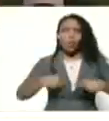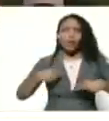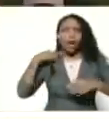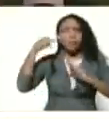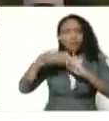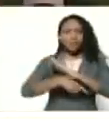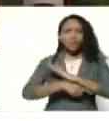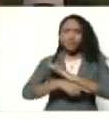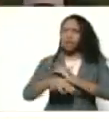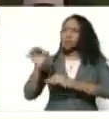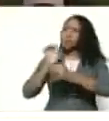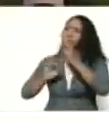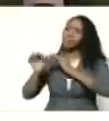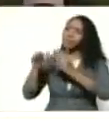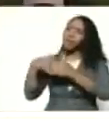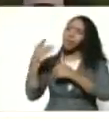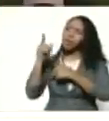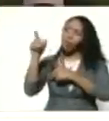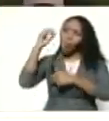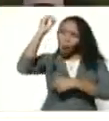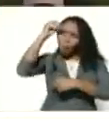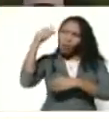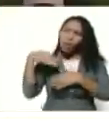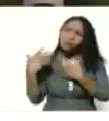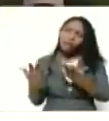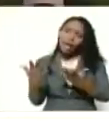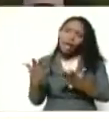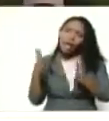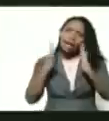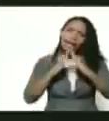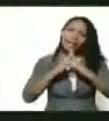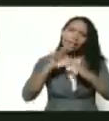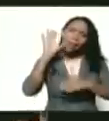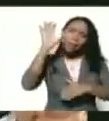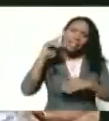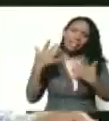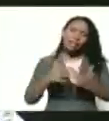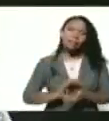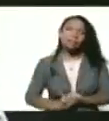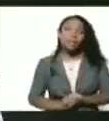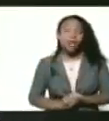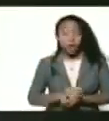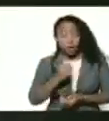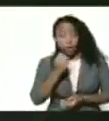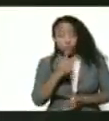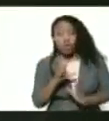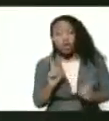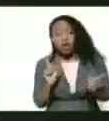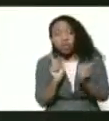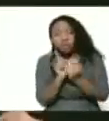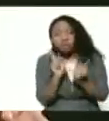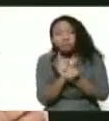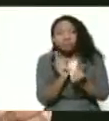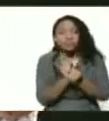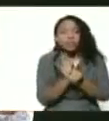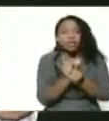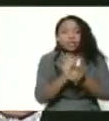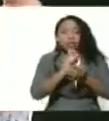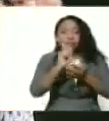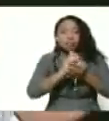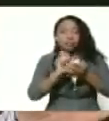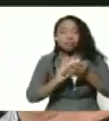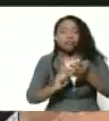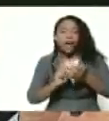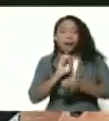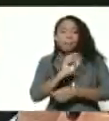Ernesto Villegas, después del prólogo, ¿cuál es tu opinión? Hogares de la Patria. Gracias, presidente. Bueno, una pequeña fraterna corrección.